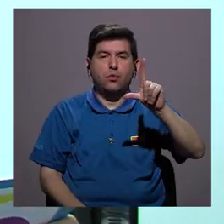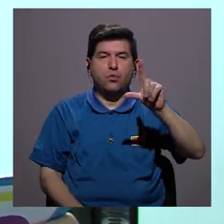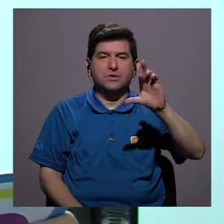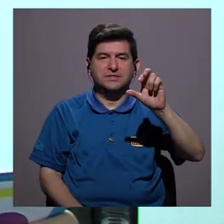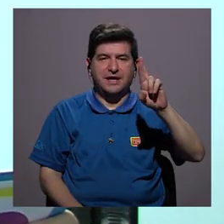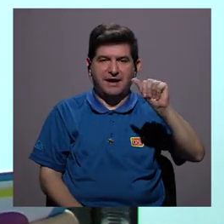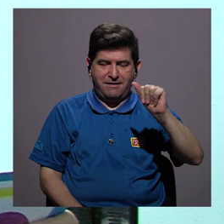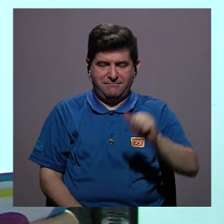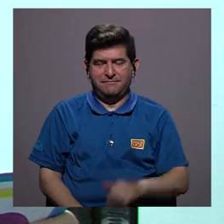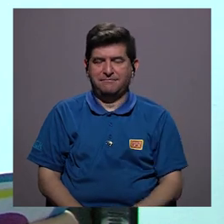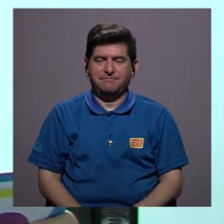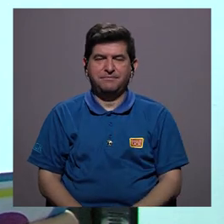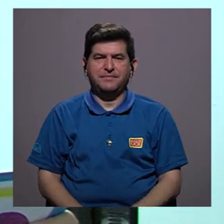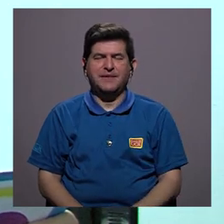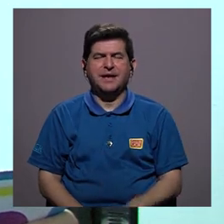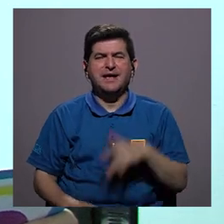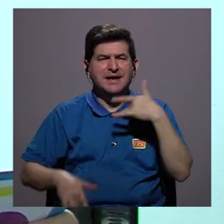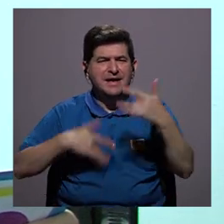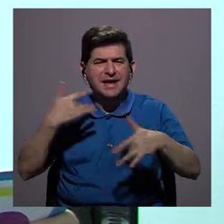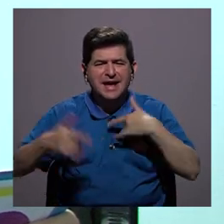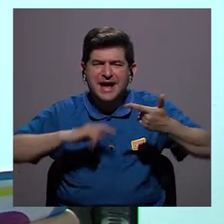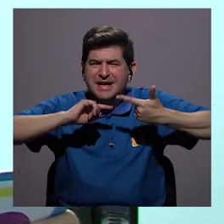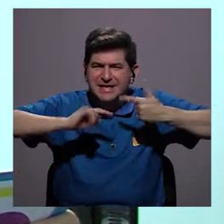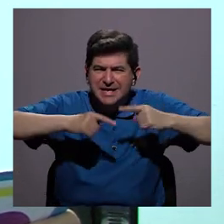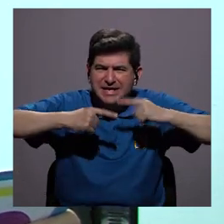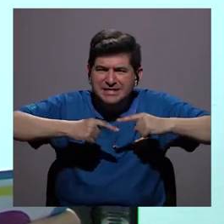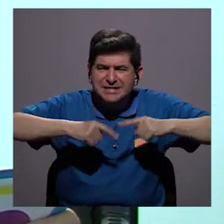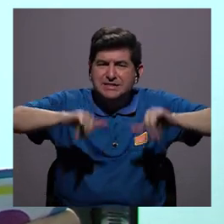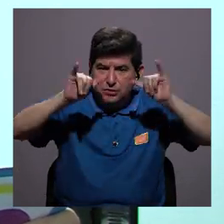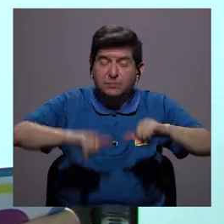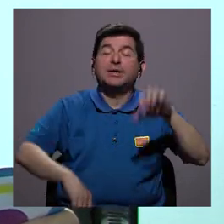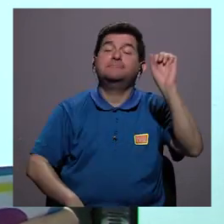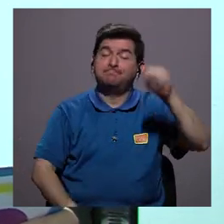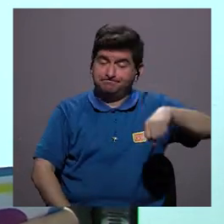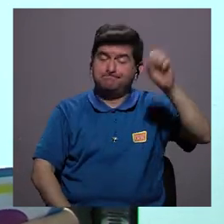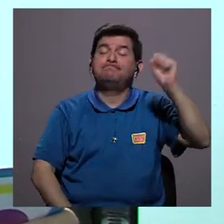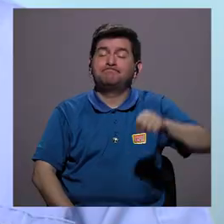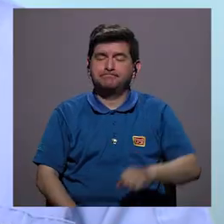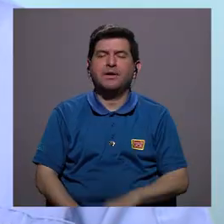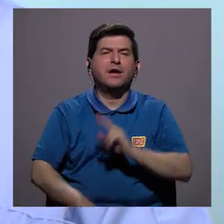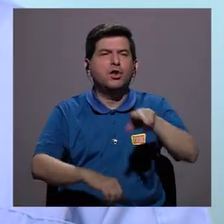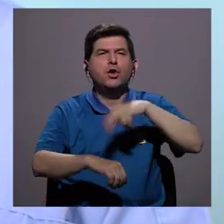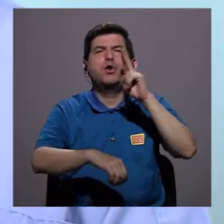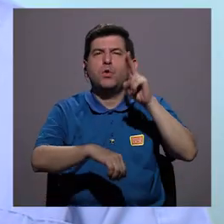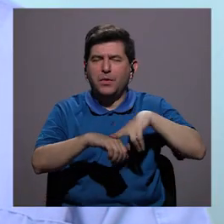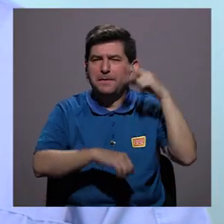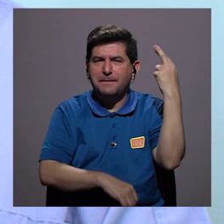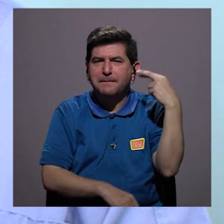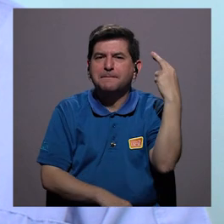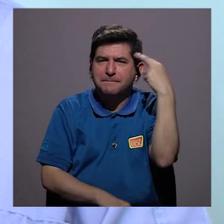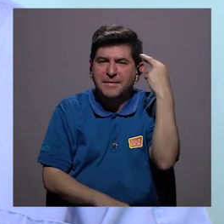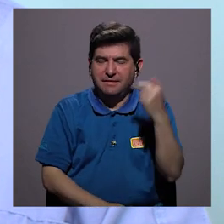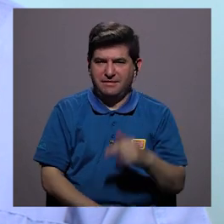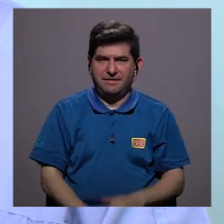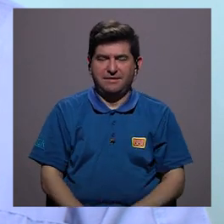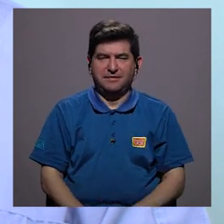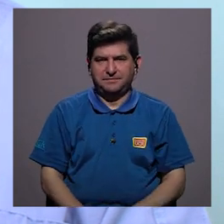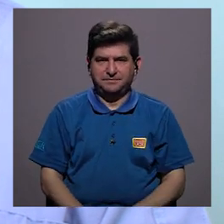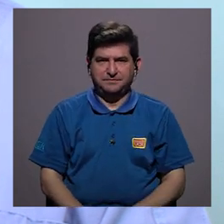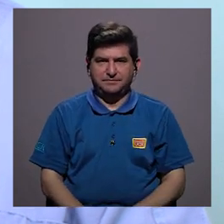¿hay el síntoma del dolor está presente? Está presente. Este generalmente se debe a